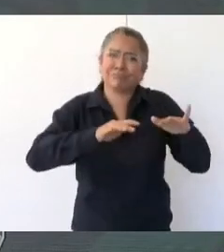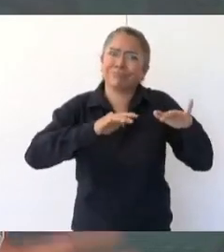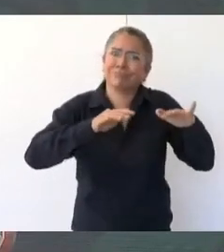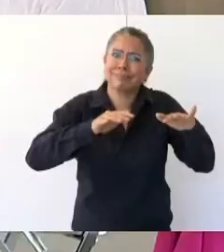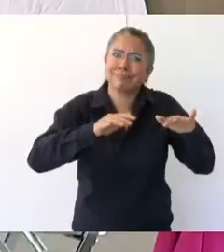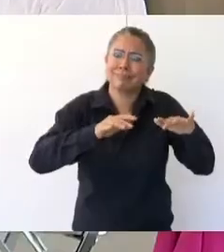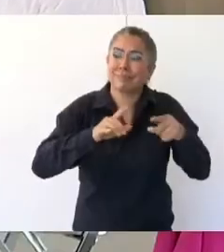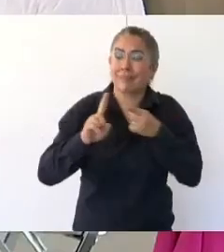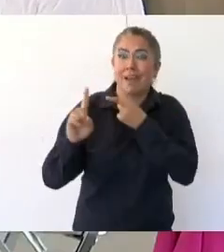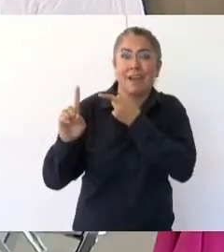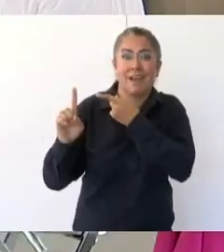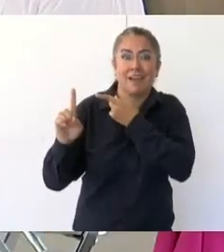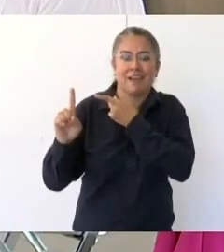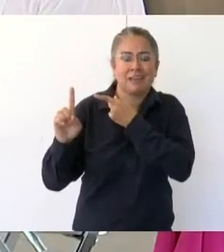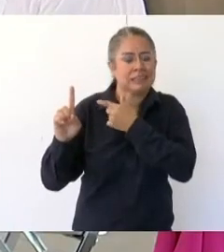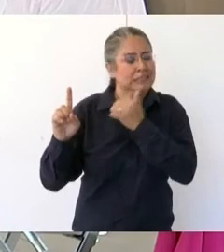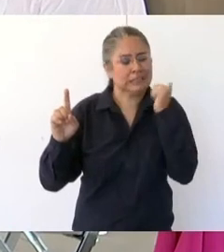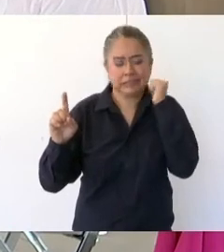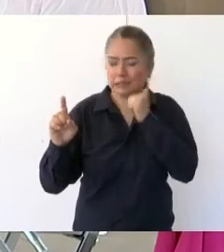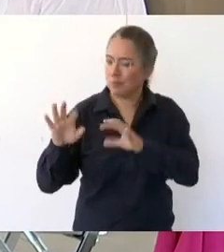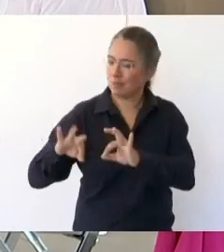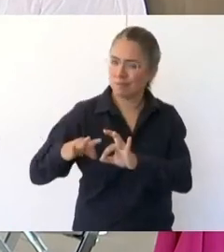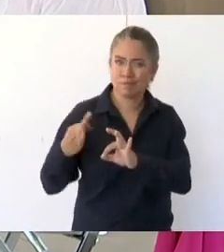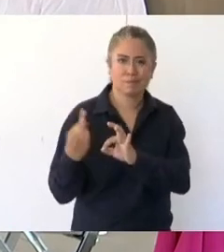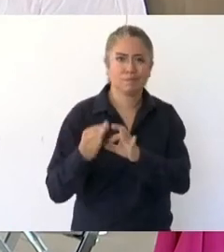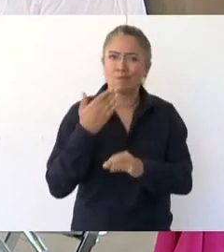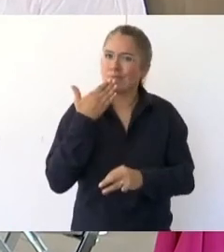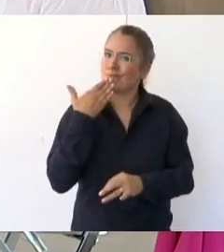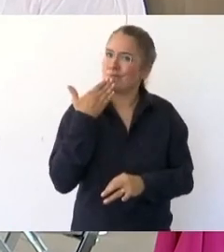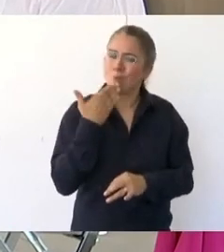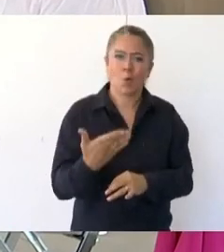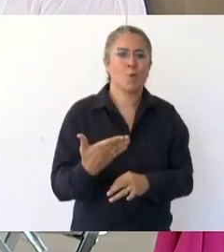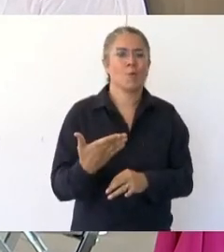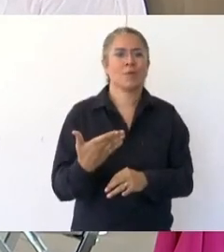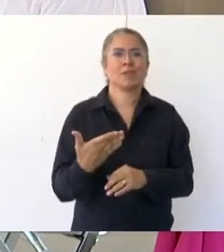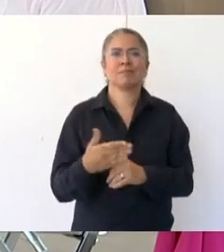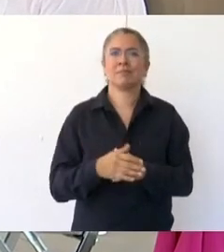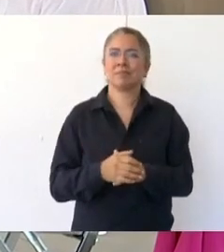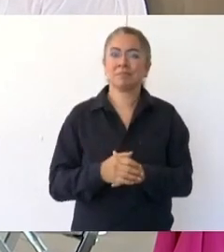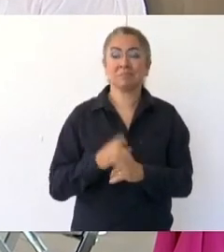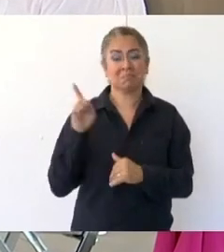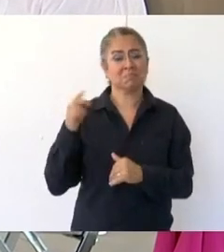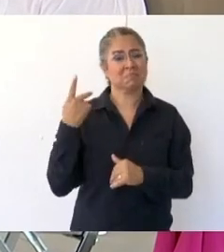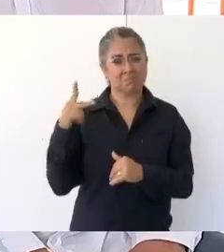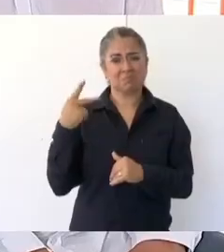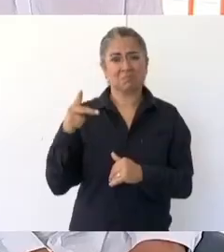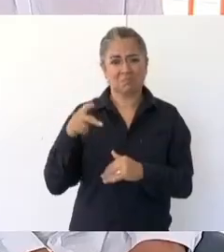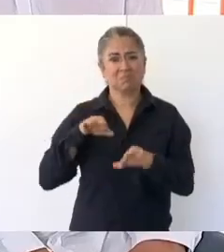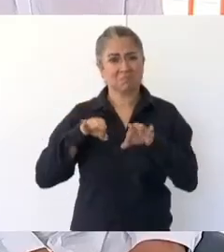y él cumplió muy bien con esa misión.